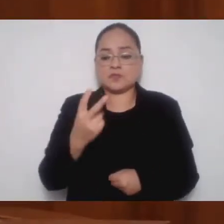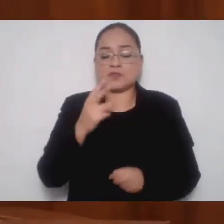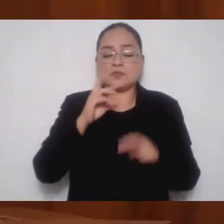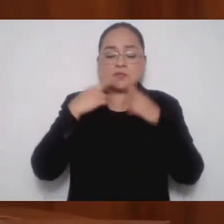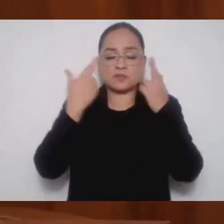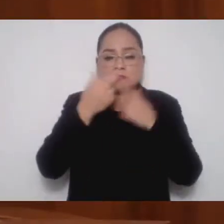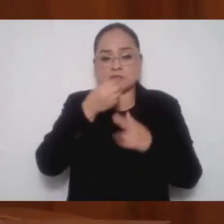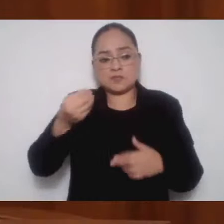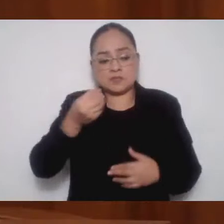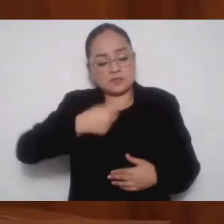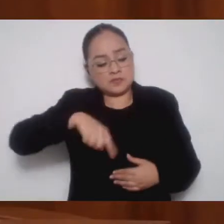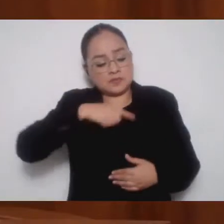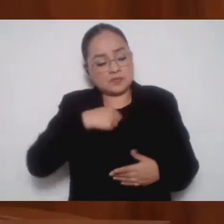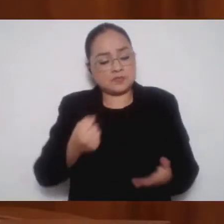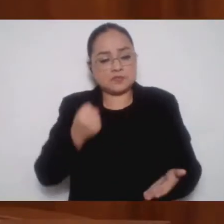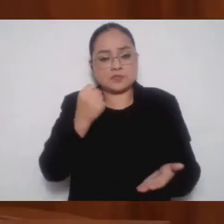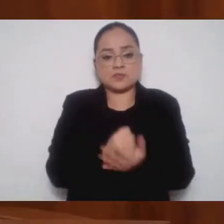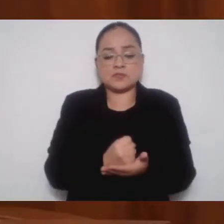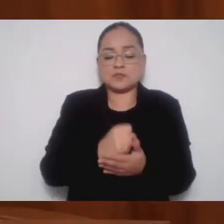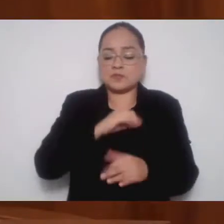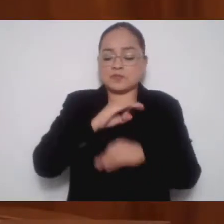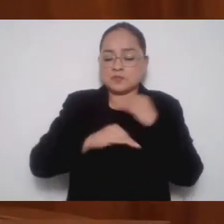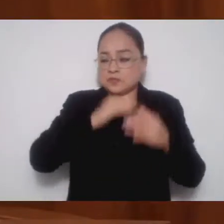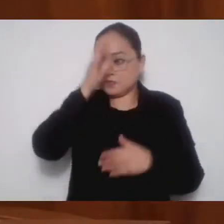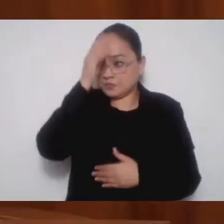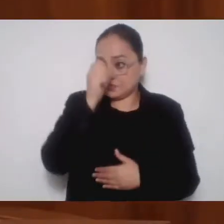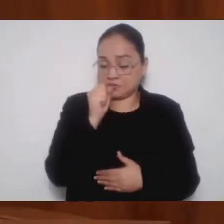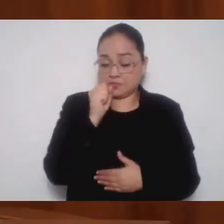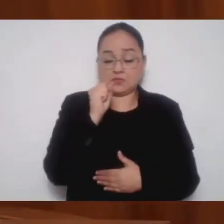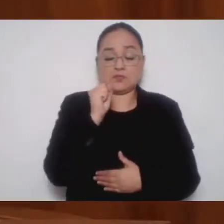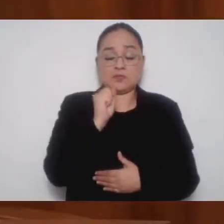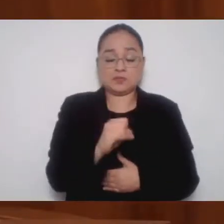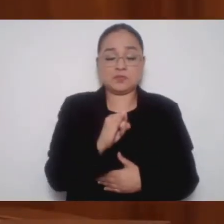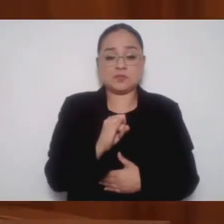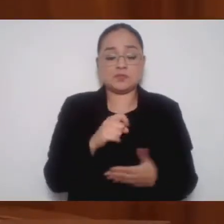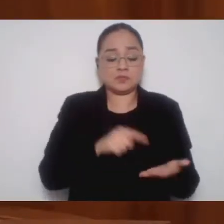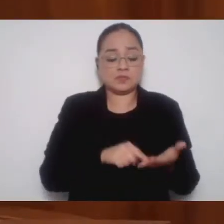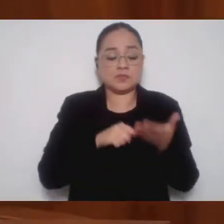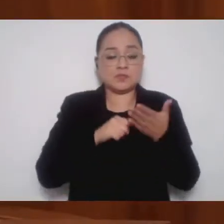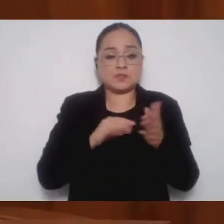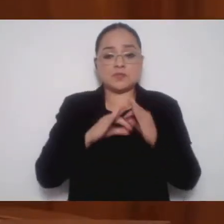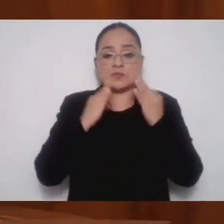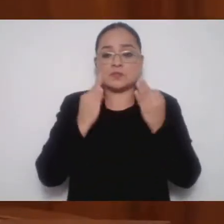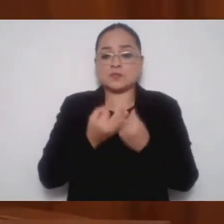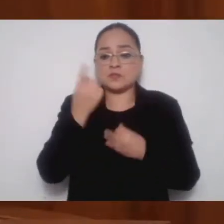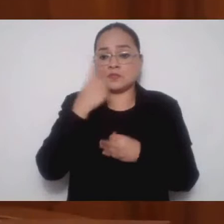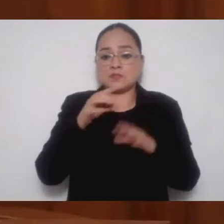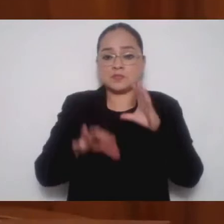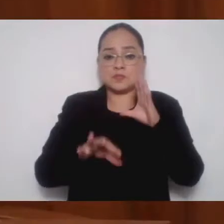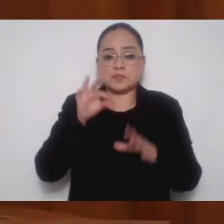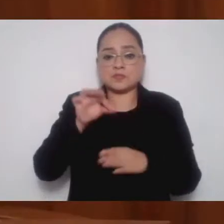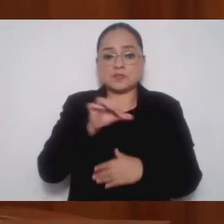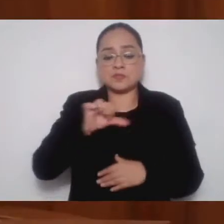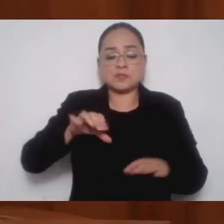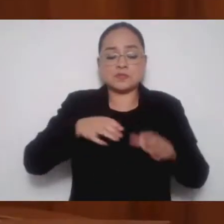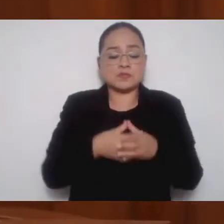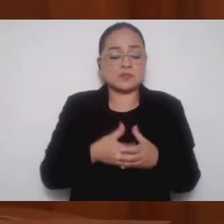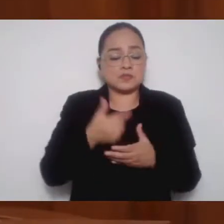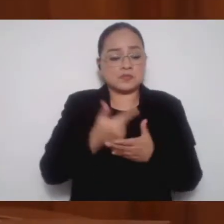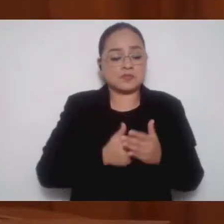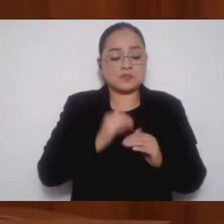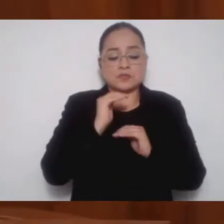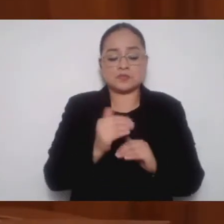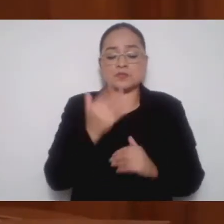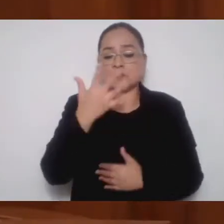61 legislatura aprobó por unanimidad de votos el dictamen de selección con la lista de hasta